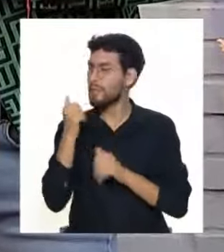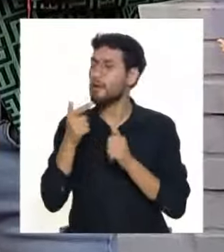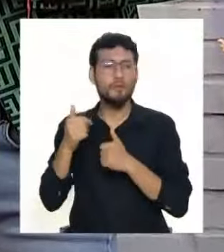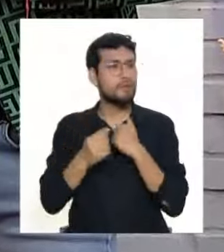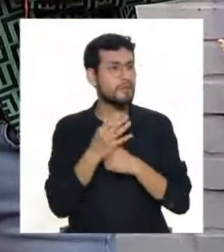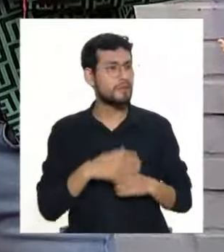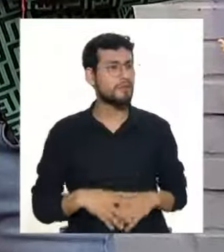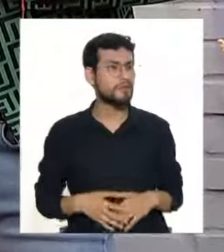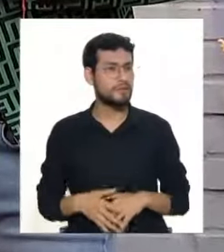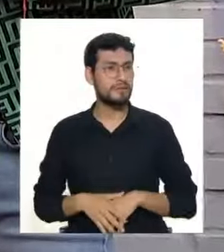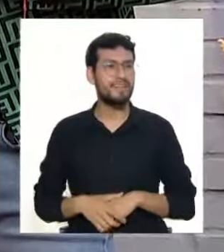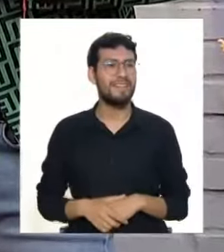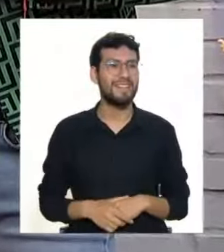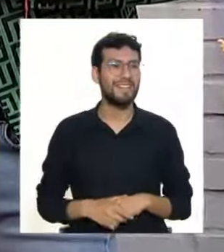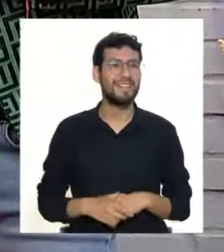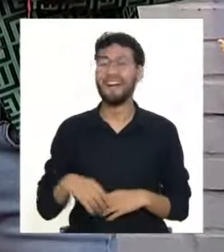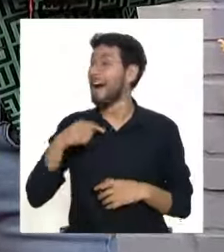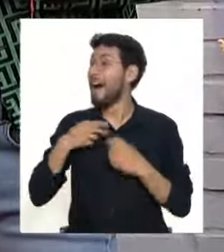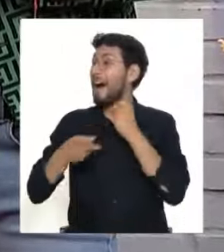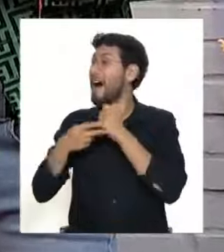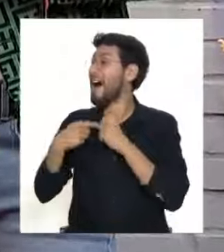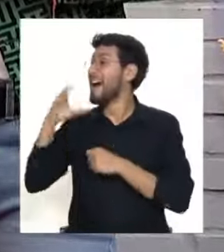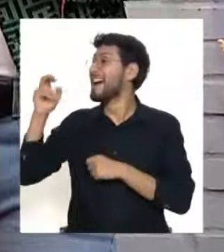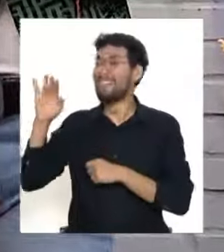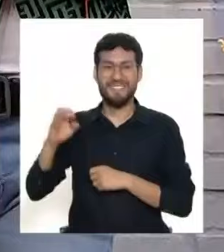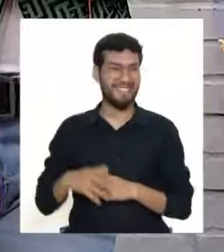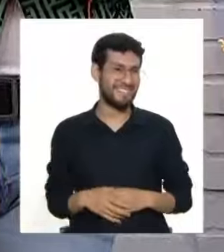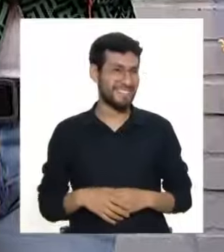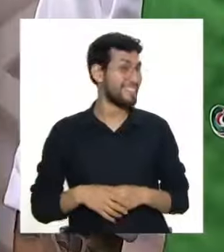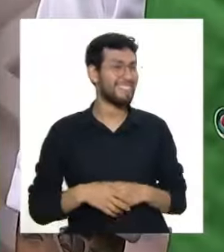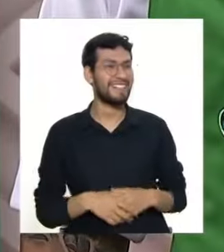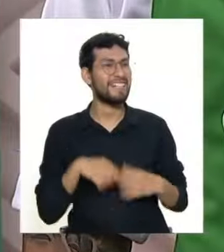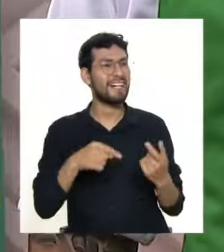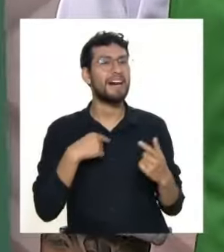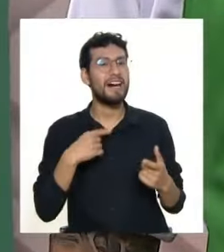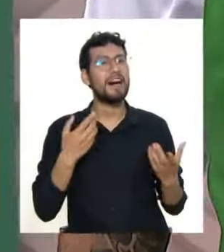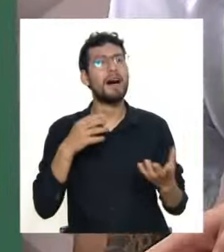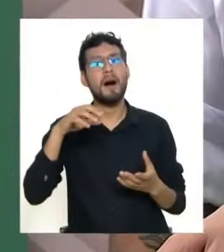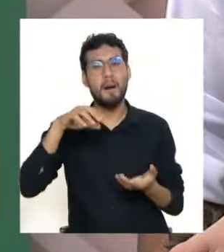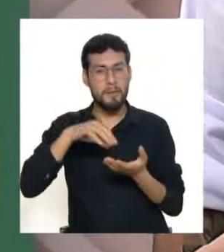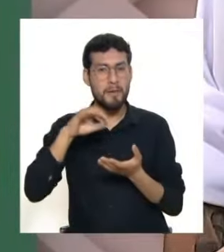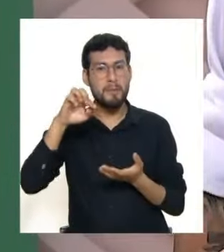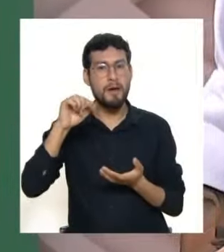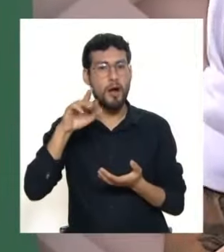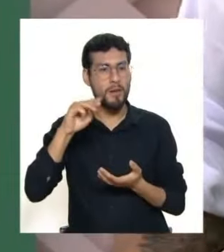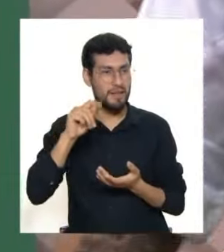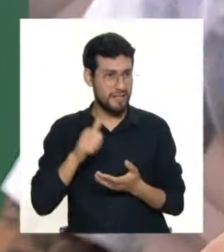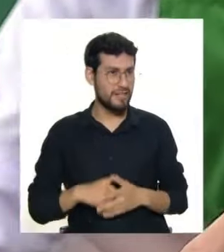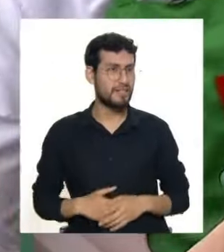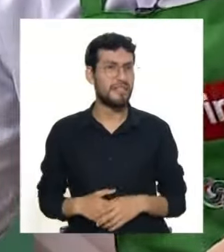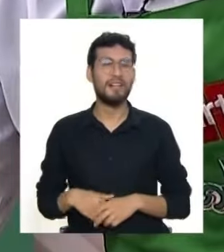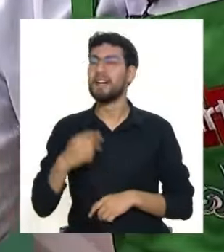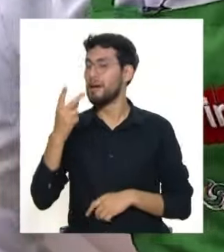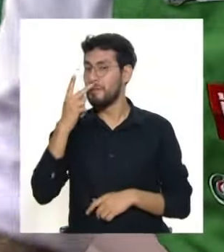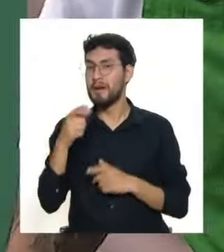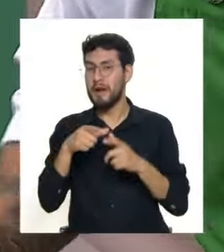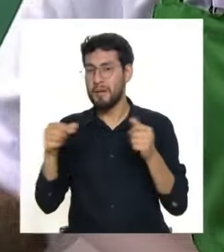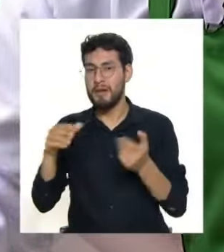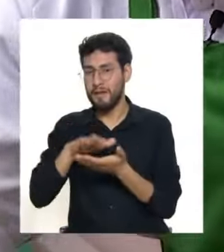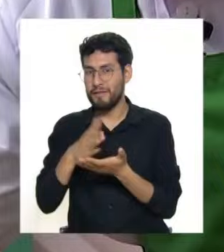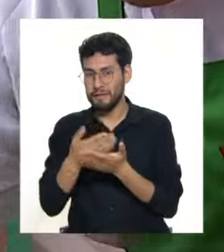recomiendas? Ya, ahí voy. La palometa, ¿no? La palometa frita. ¿Tú ya has probado la palometa? A ver, vamos a probar